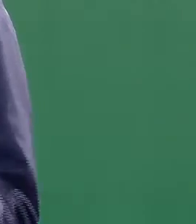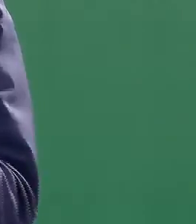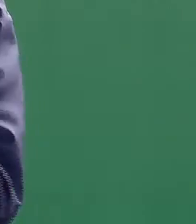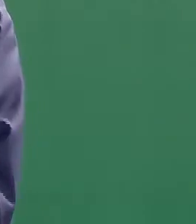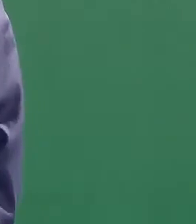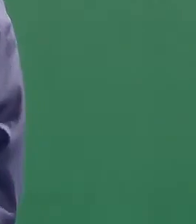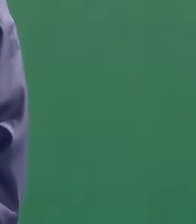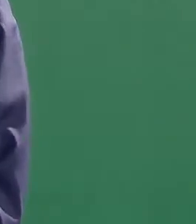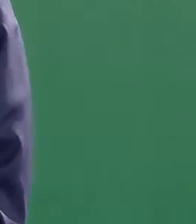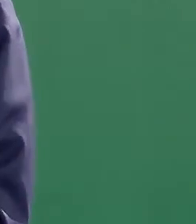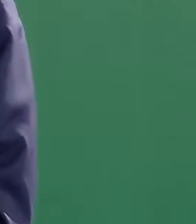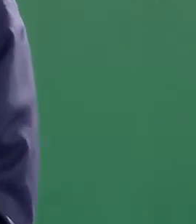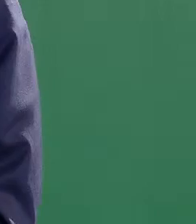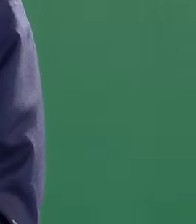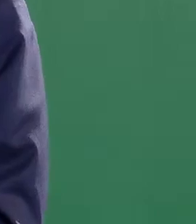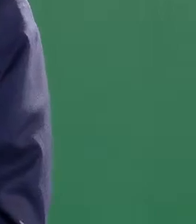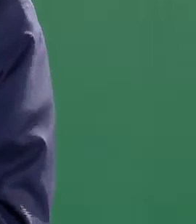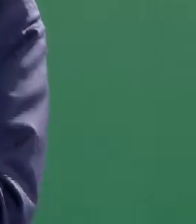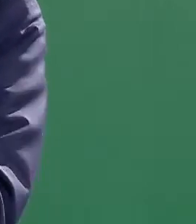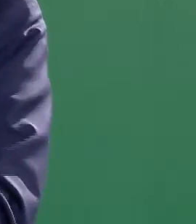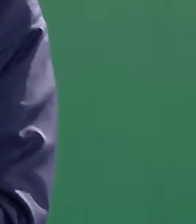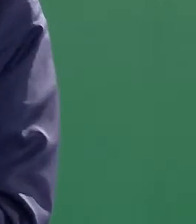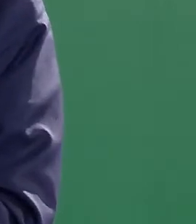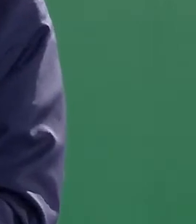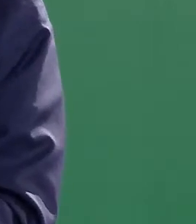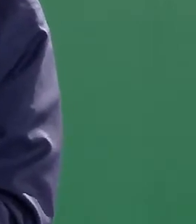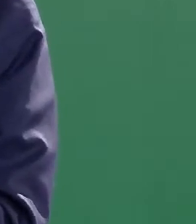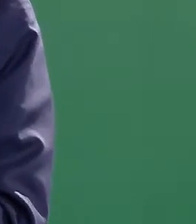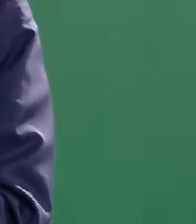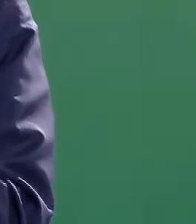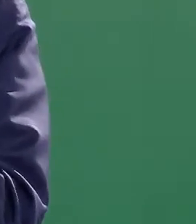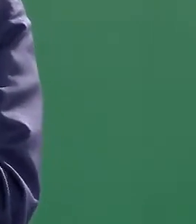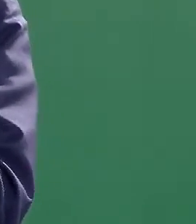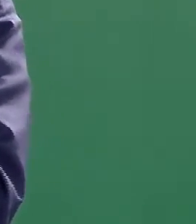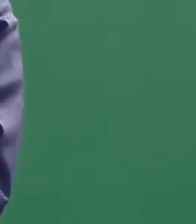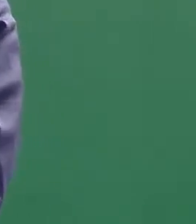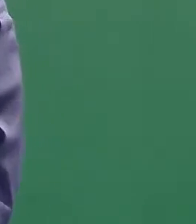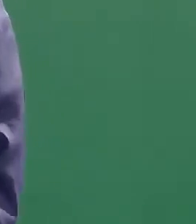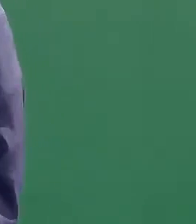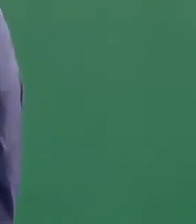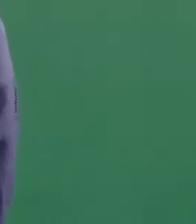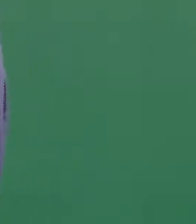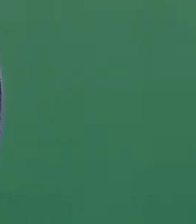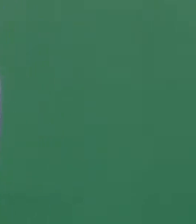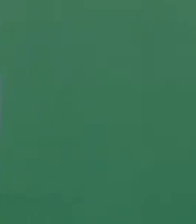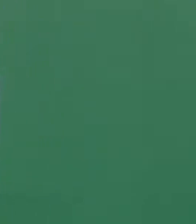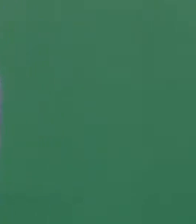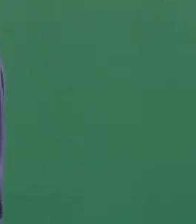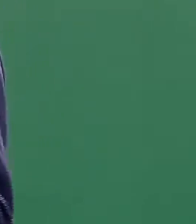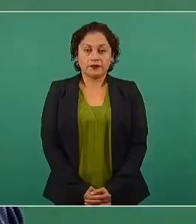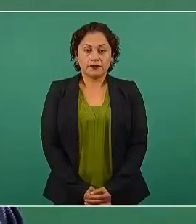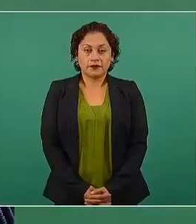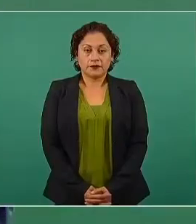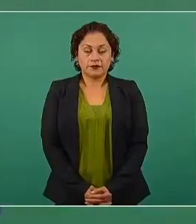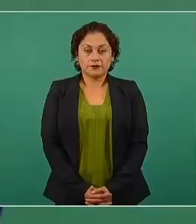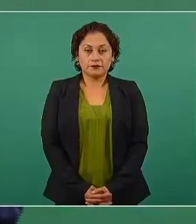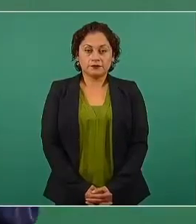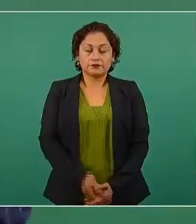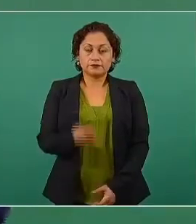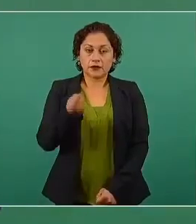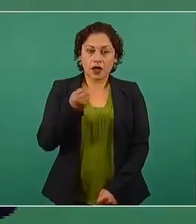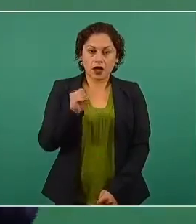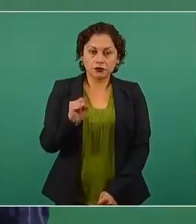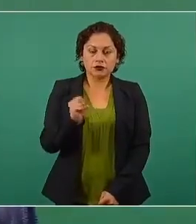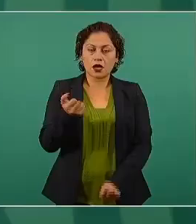y que sea eficiente la administración y salgan adelante las empresas